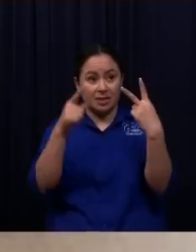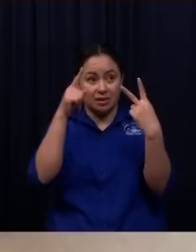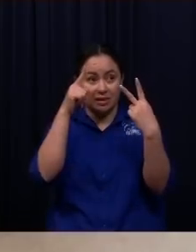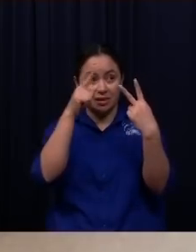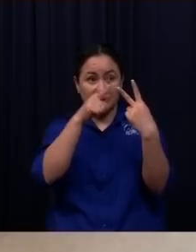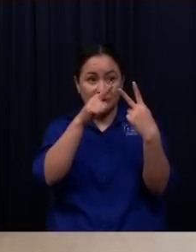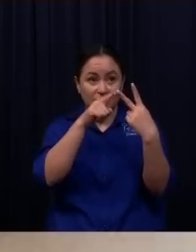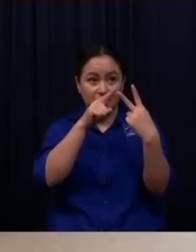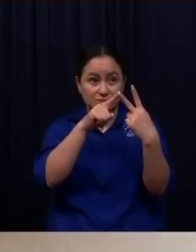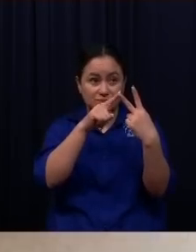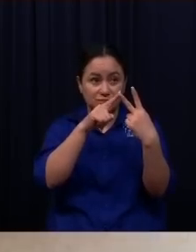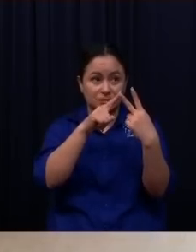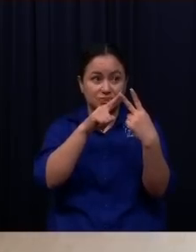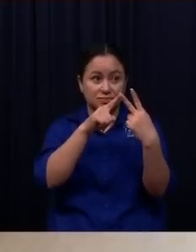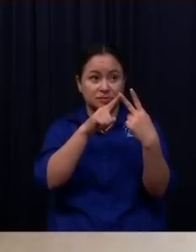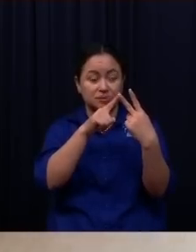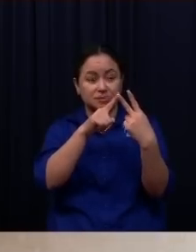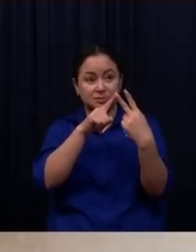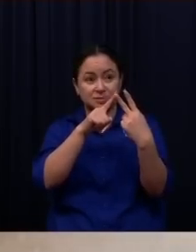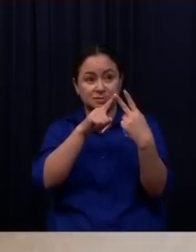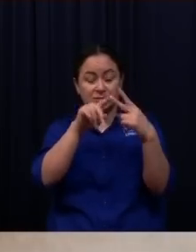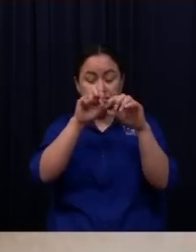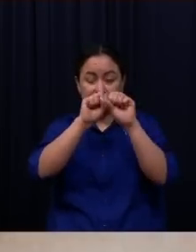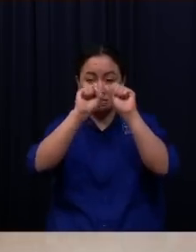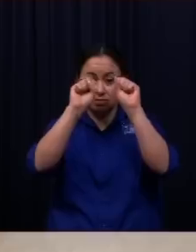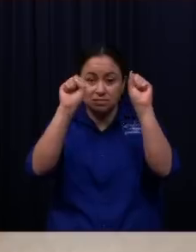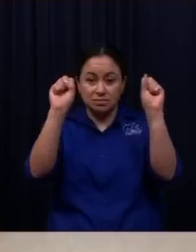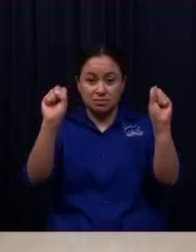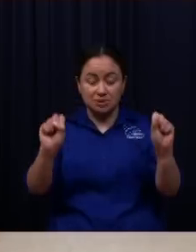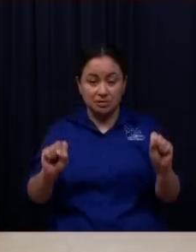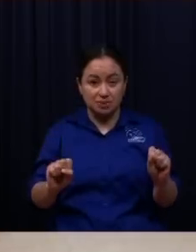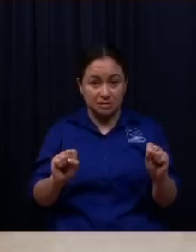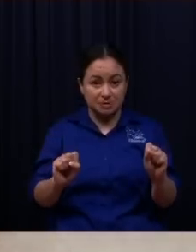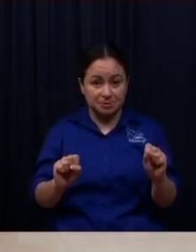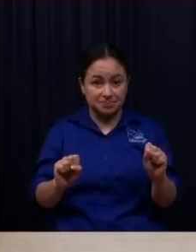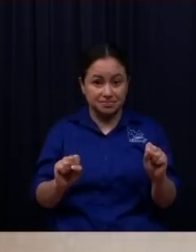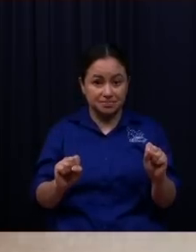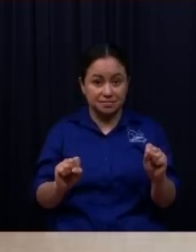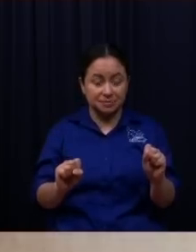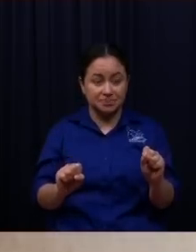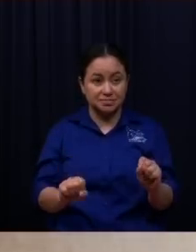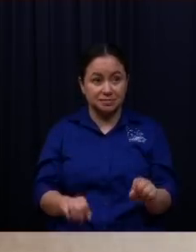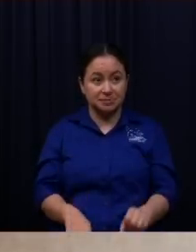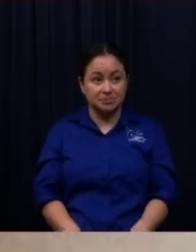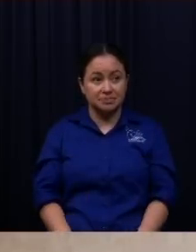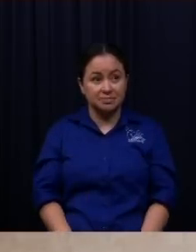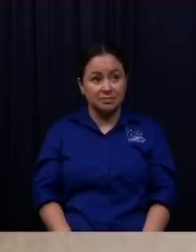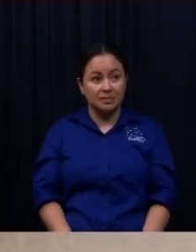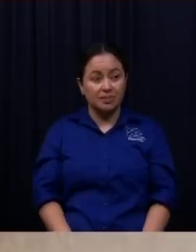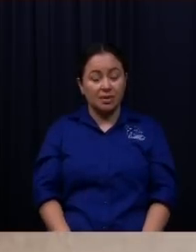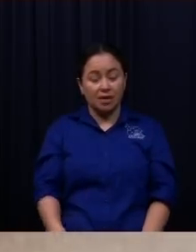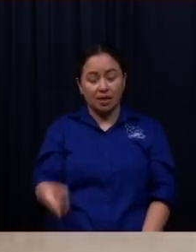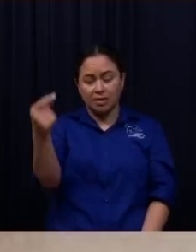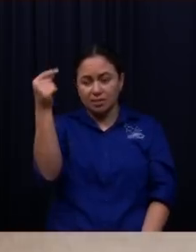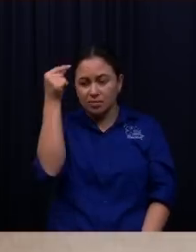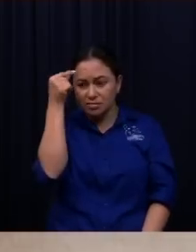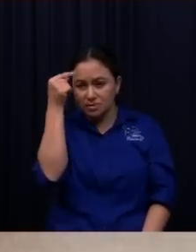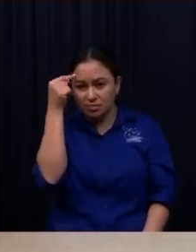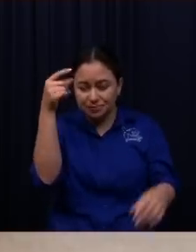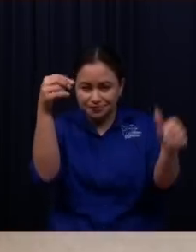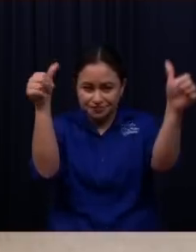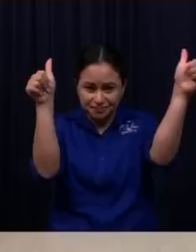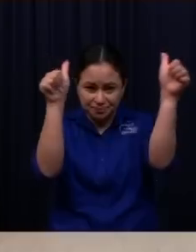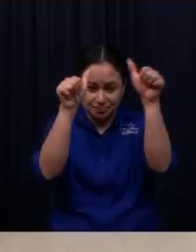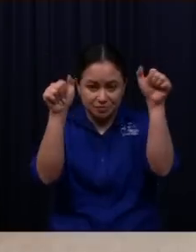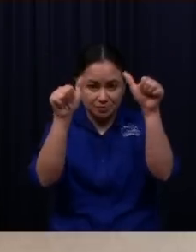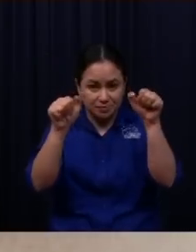gran sumo sacerdote, de un mega sumo sacerdote, también de los sentidos ejercitados para distinguir entre el bien y